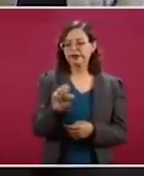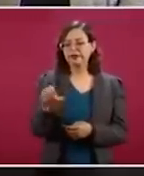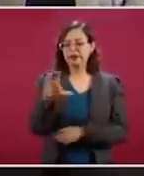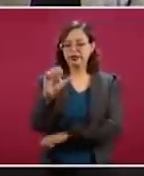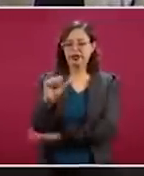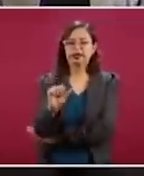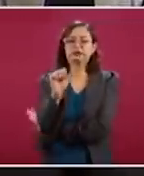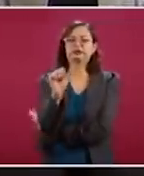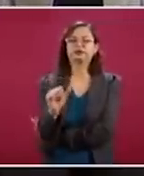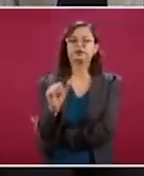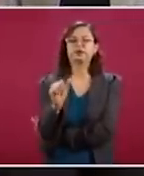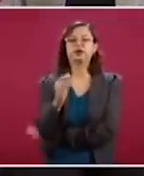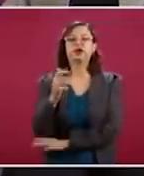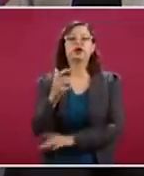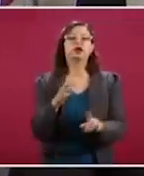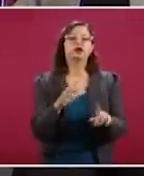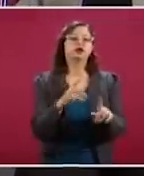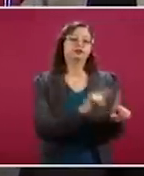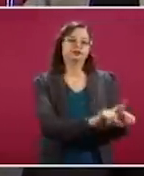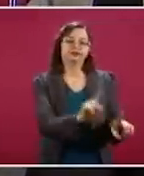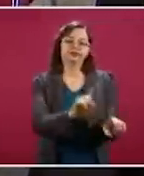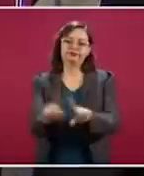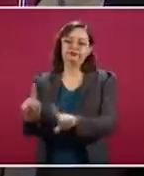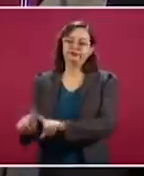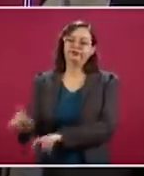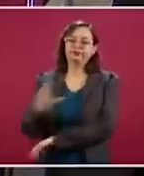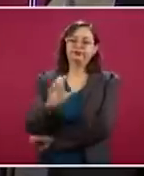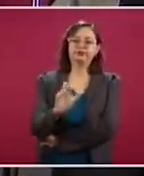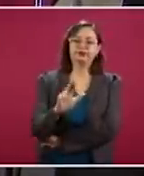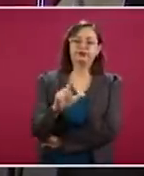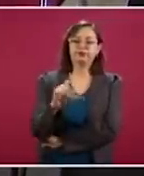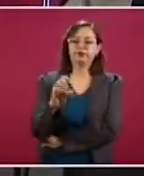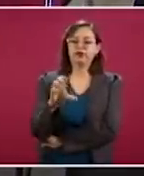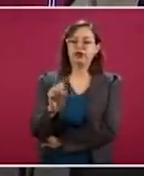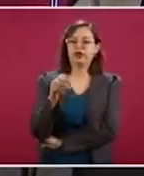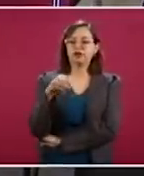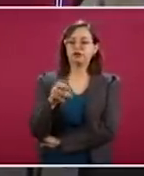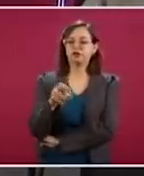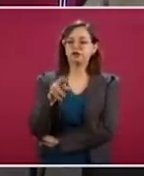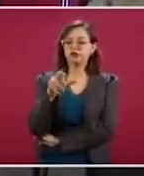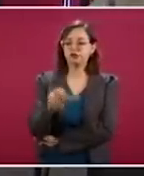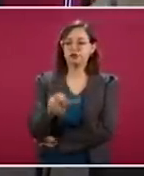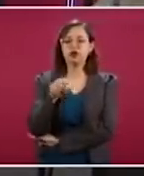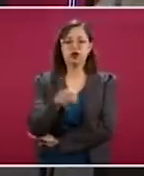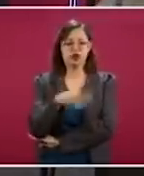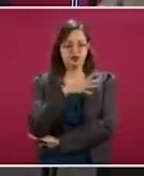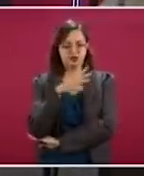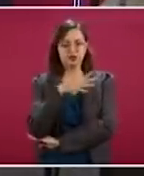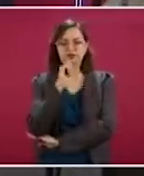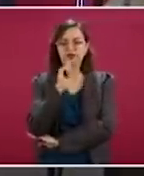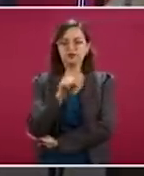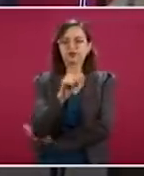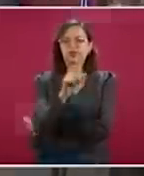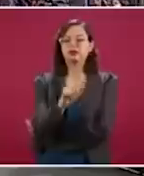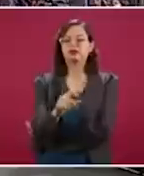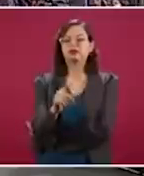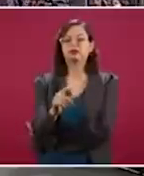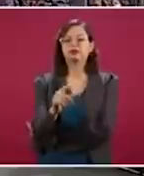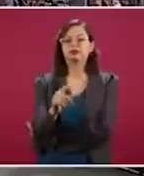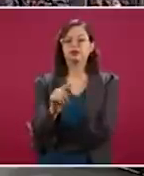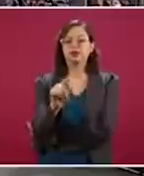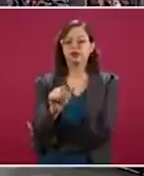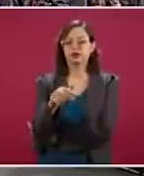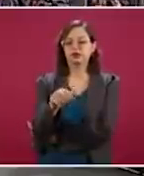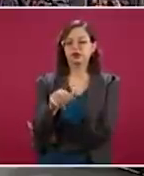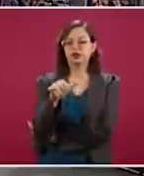González, de diferentes compañías todas ellas, Carlos Mora por el Grupo Vidanta, también que lo vi por aquí, está